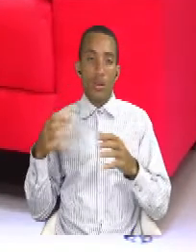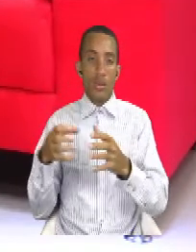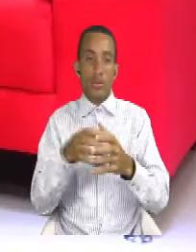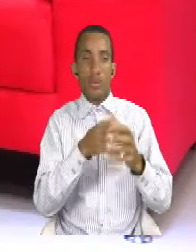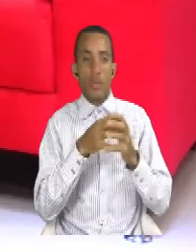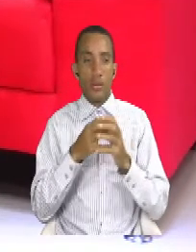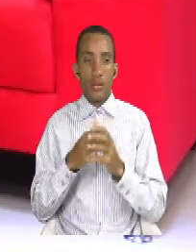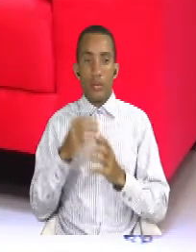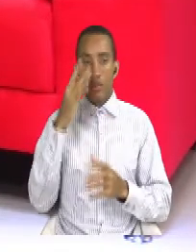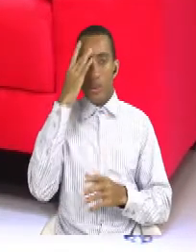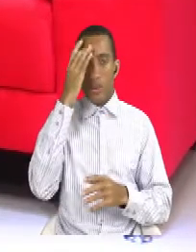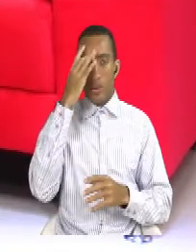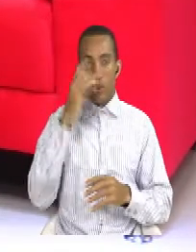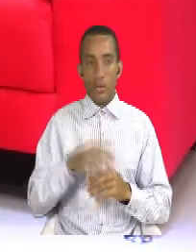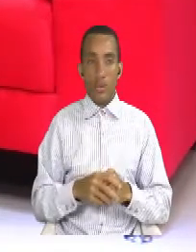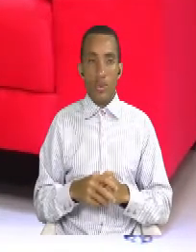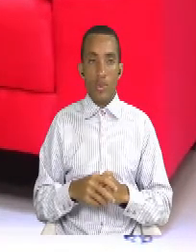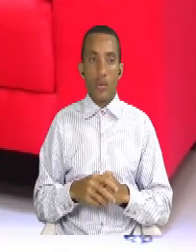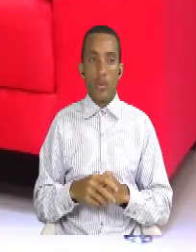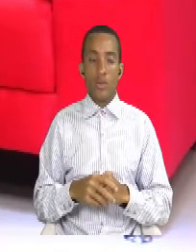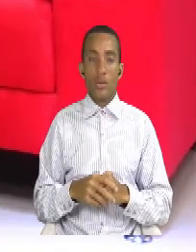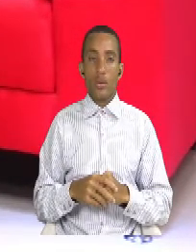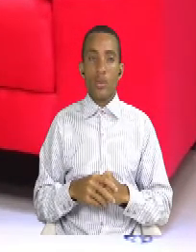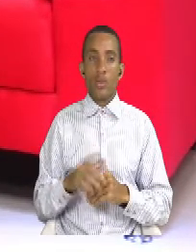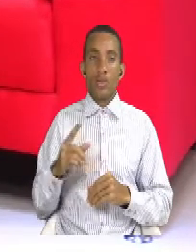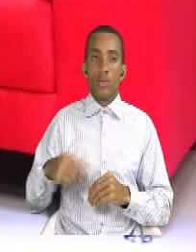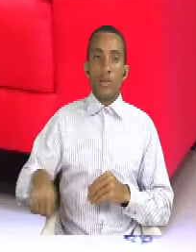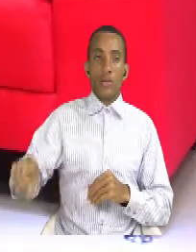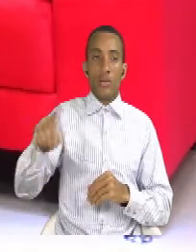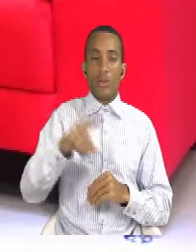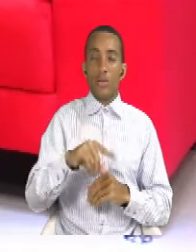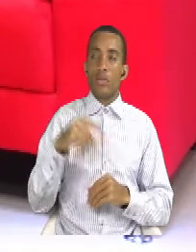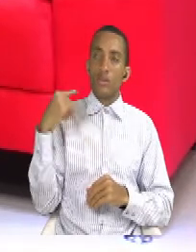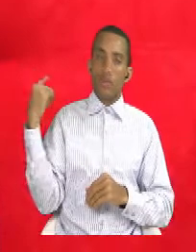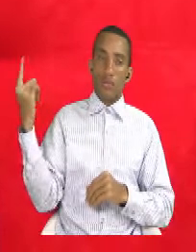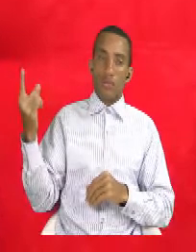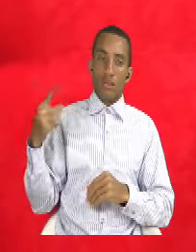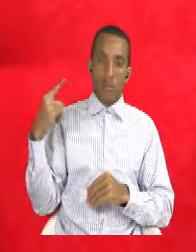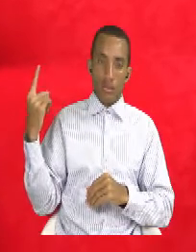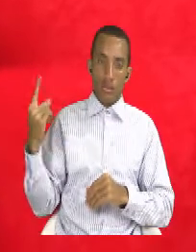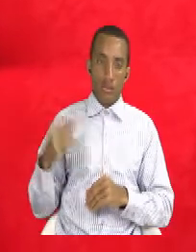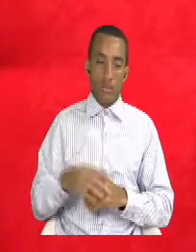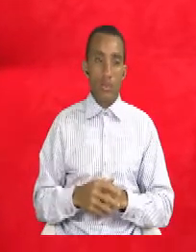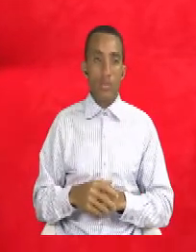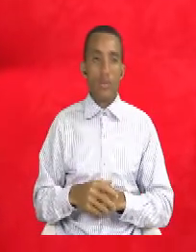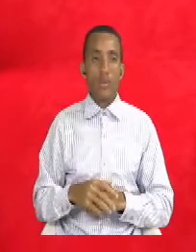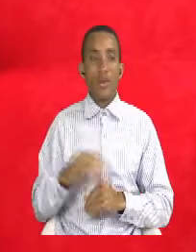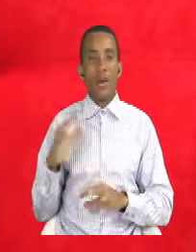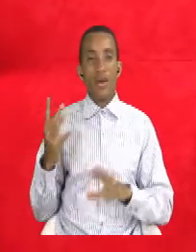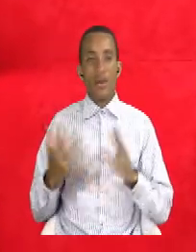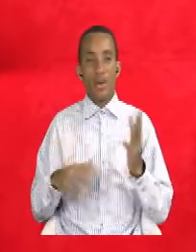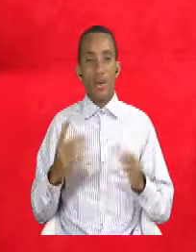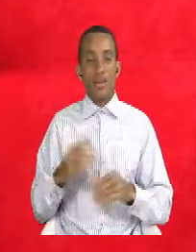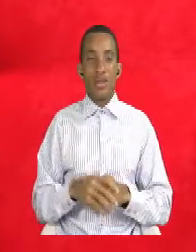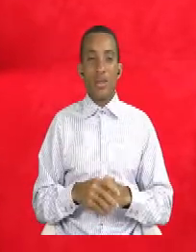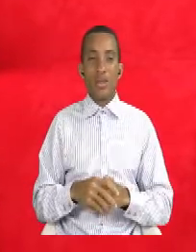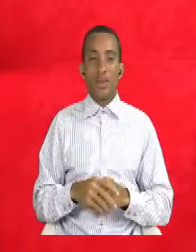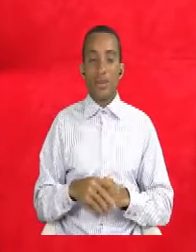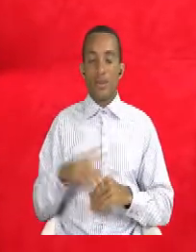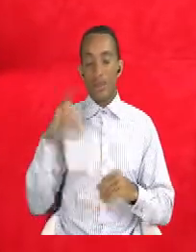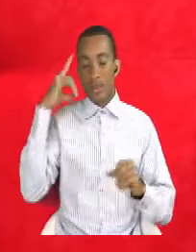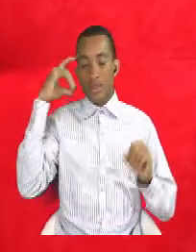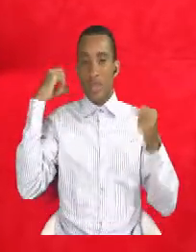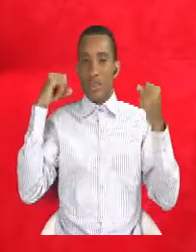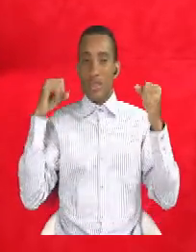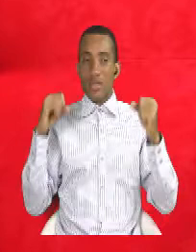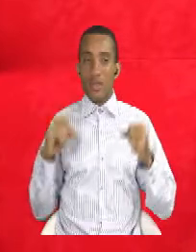por la preocupación por el público en general, porque a veces nos salimos, nos desesperamos, nos salimos